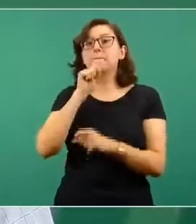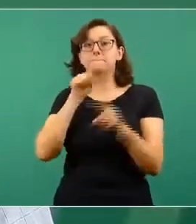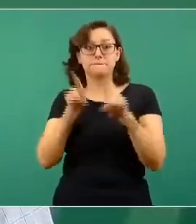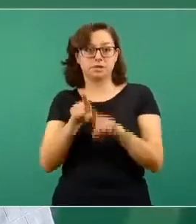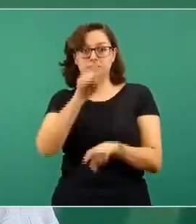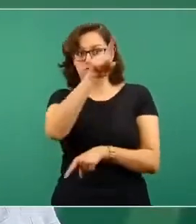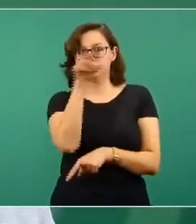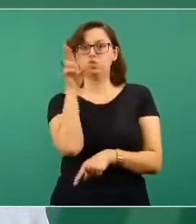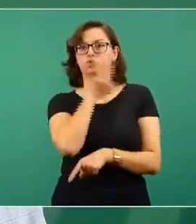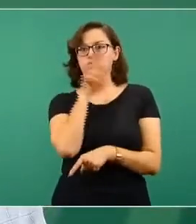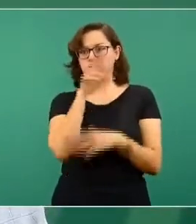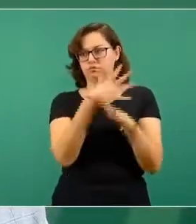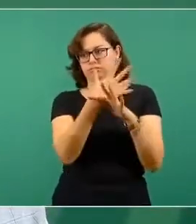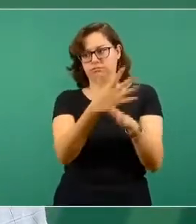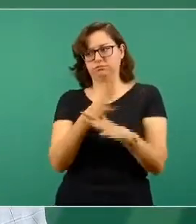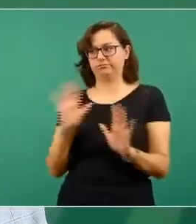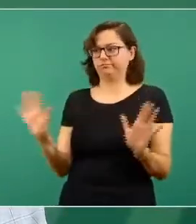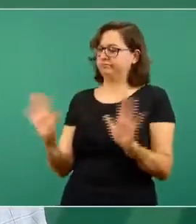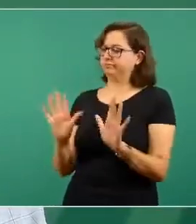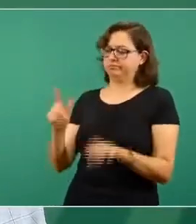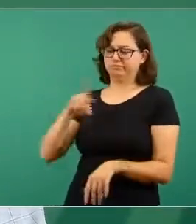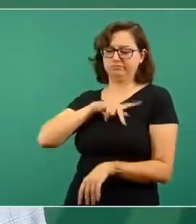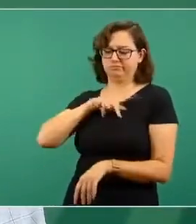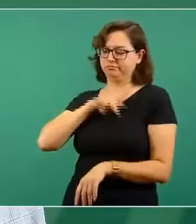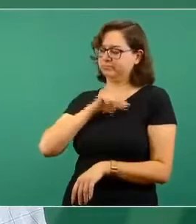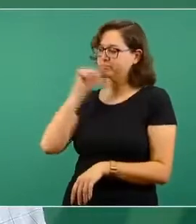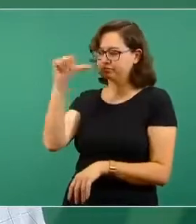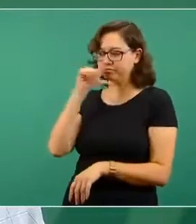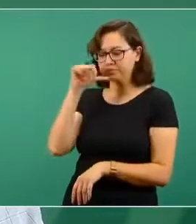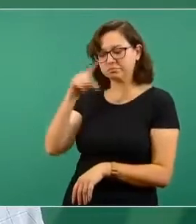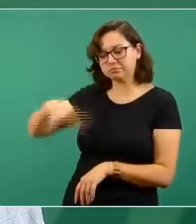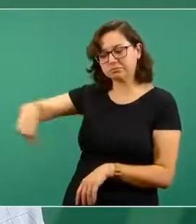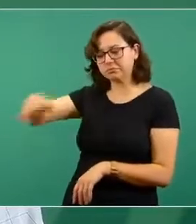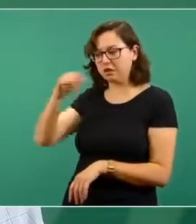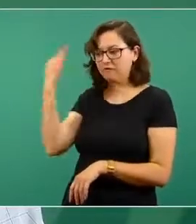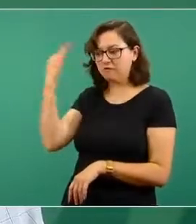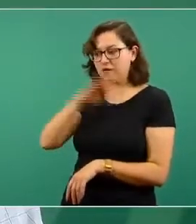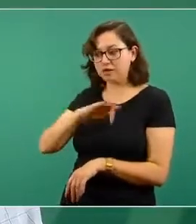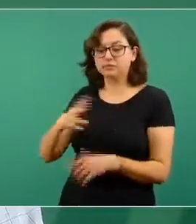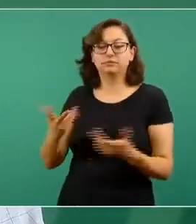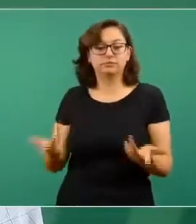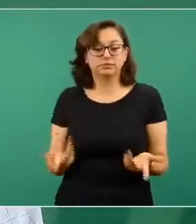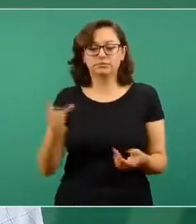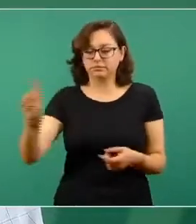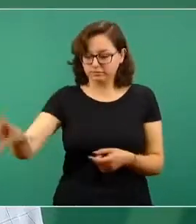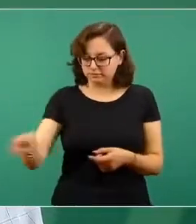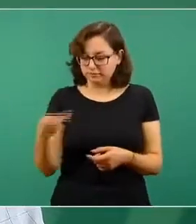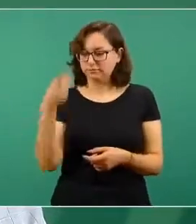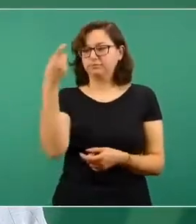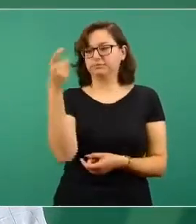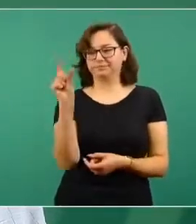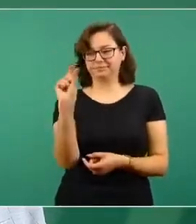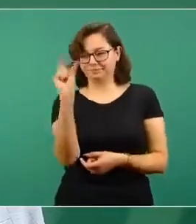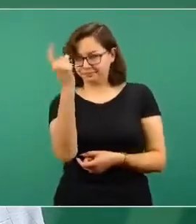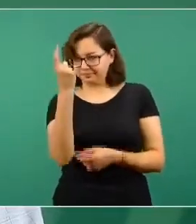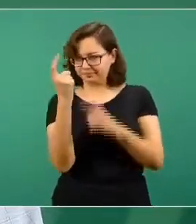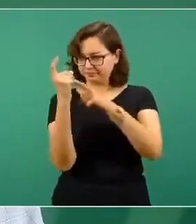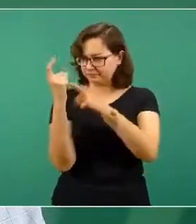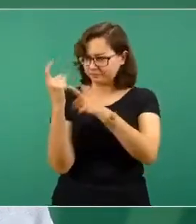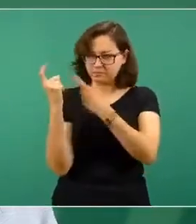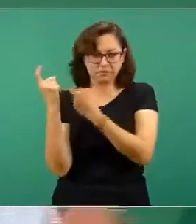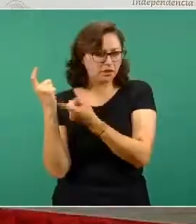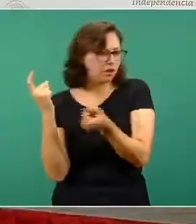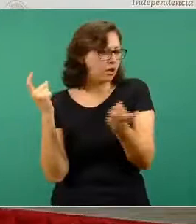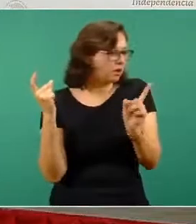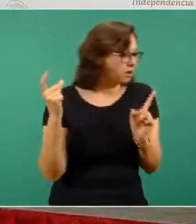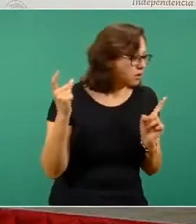estaba demostrando. Y la COFEPRIS es muy puntual a decir, estas frascos, estas dosis incautadas, no pertenecen